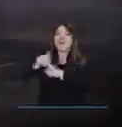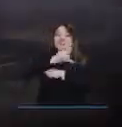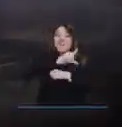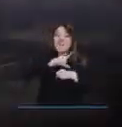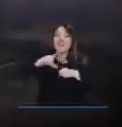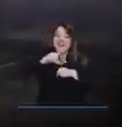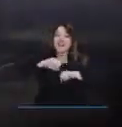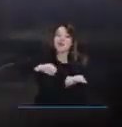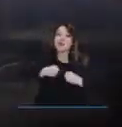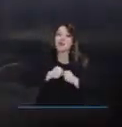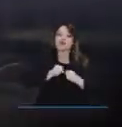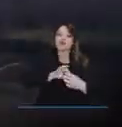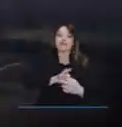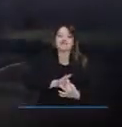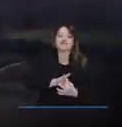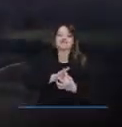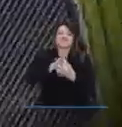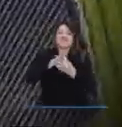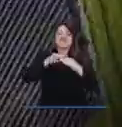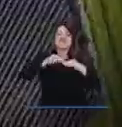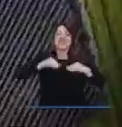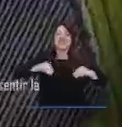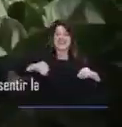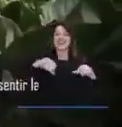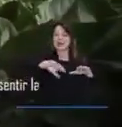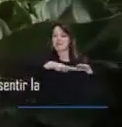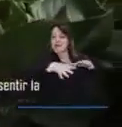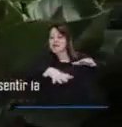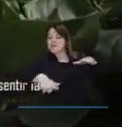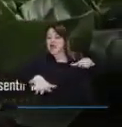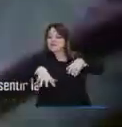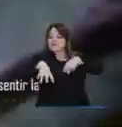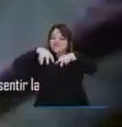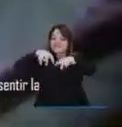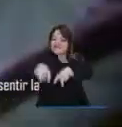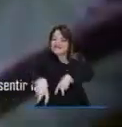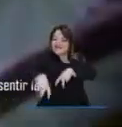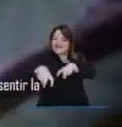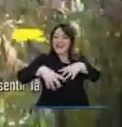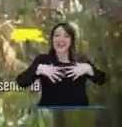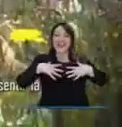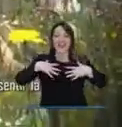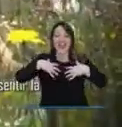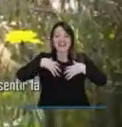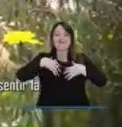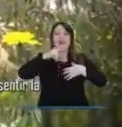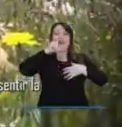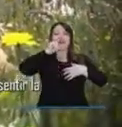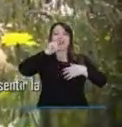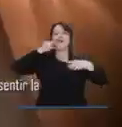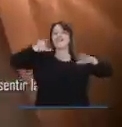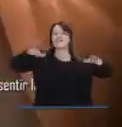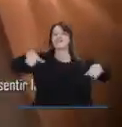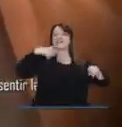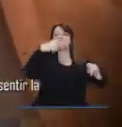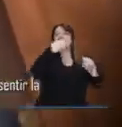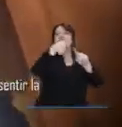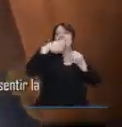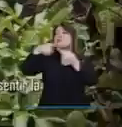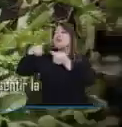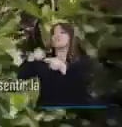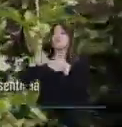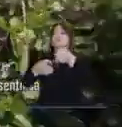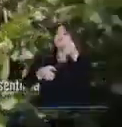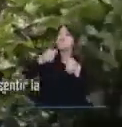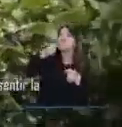el origen de las cosas. Los surcos, los cultivos, los animales y los objetos para trabajar el campo te